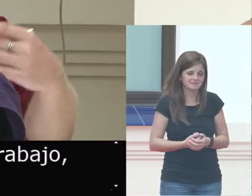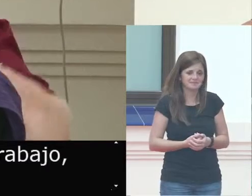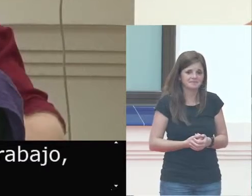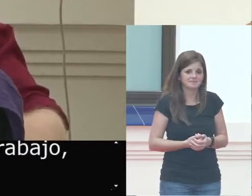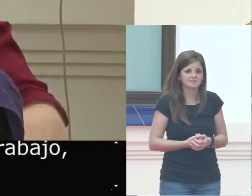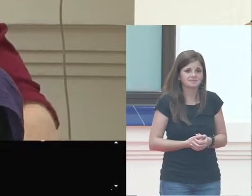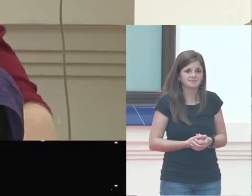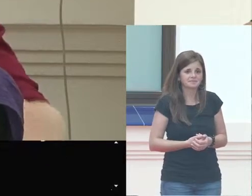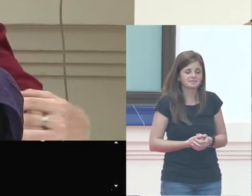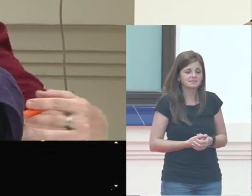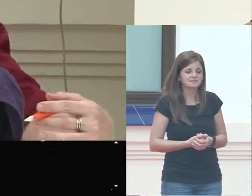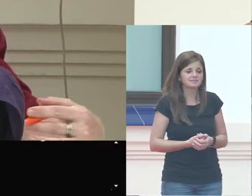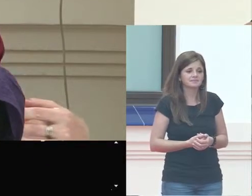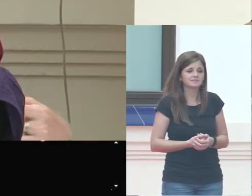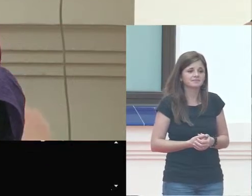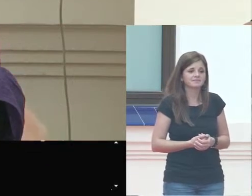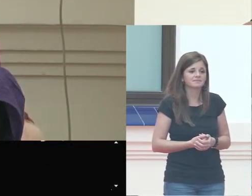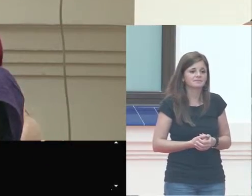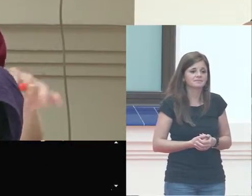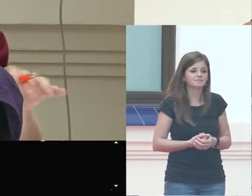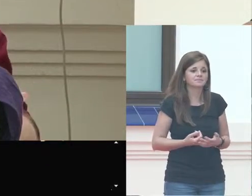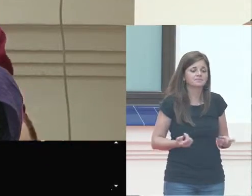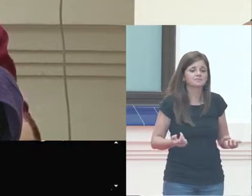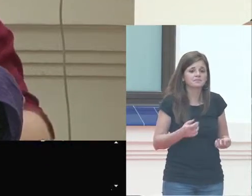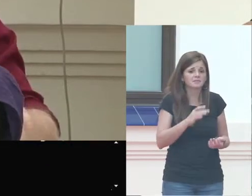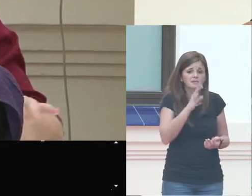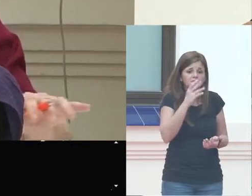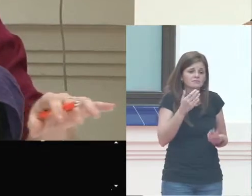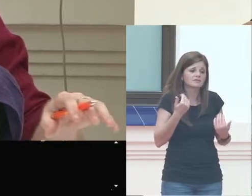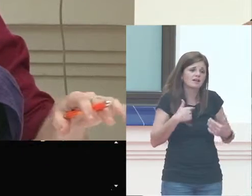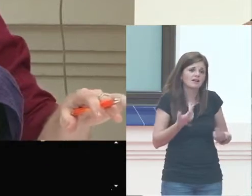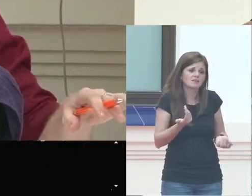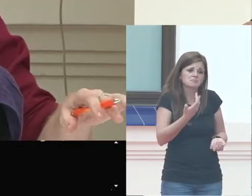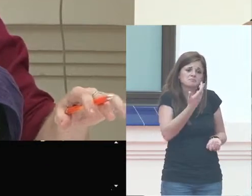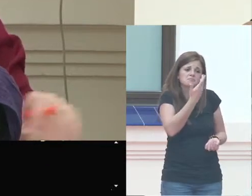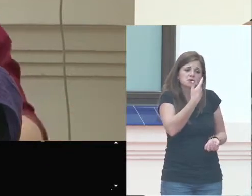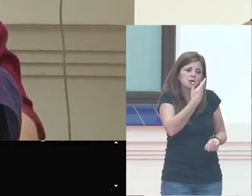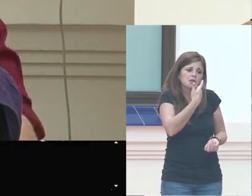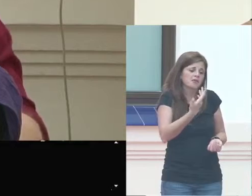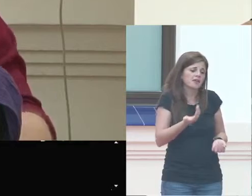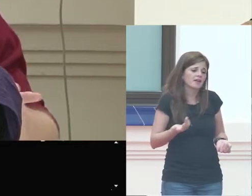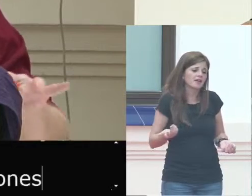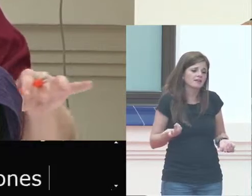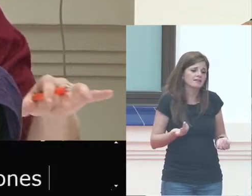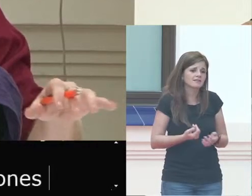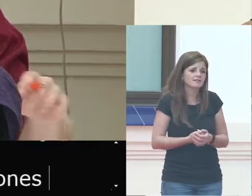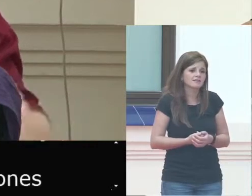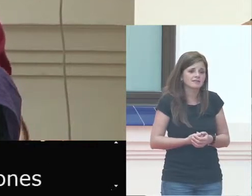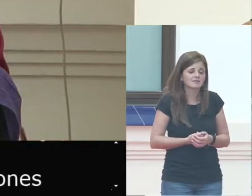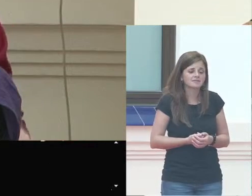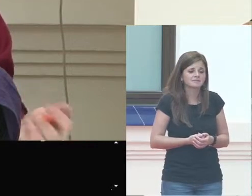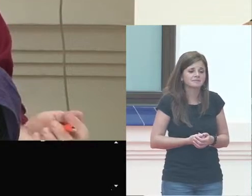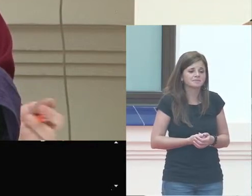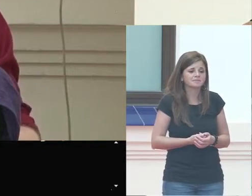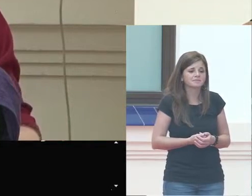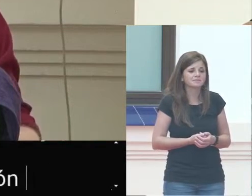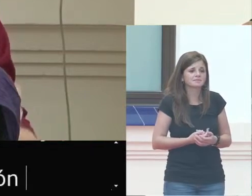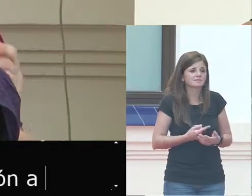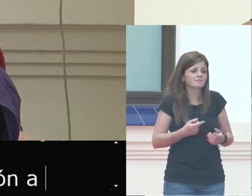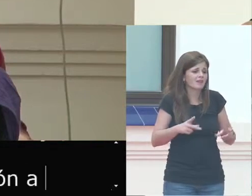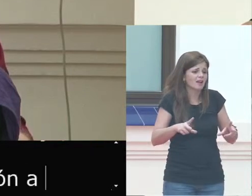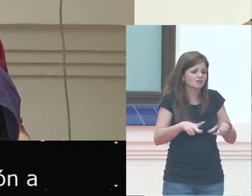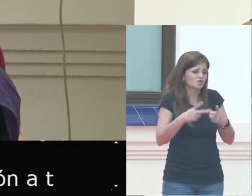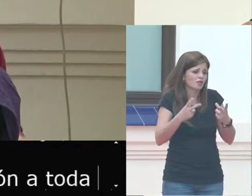Está bastante conocido y la distribución a toda la